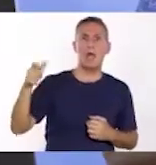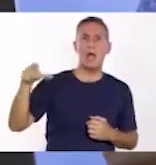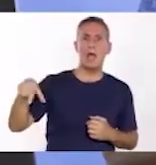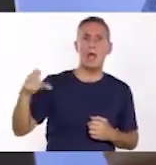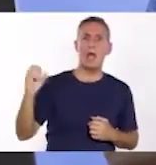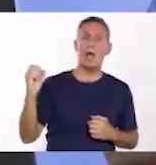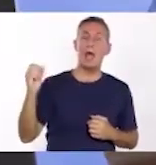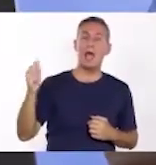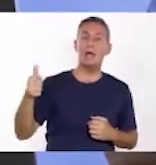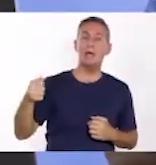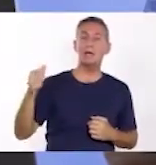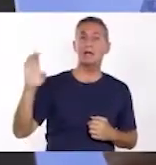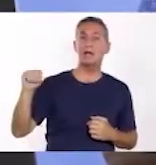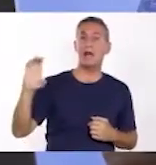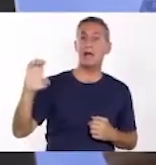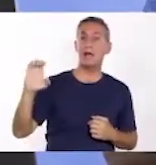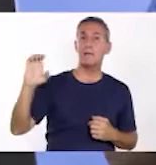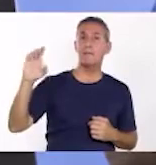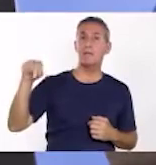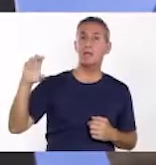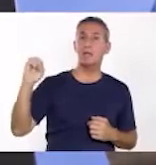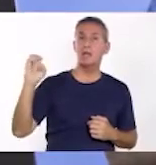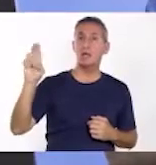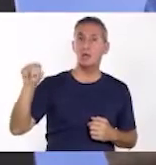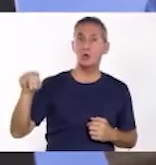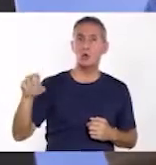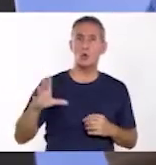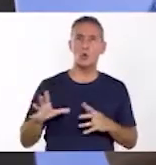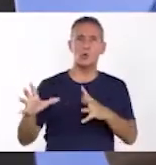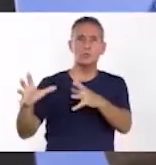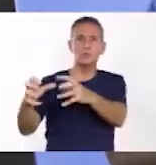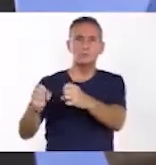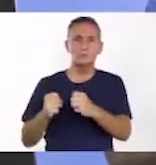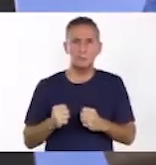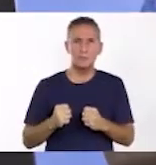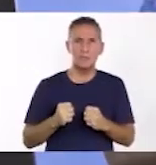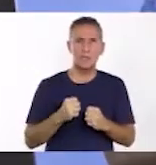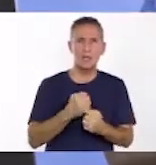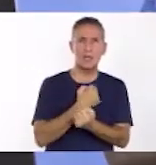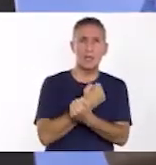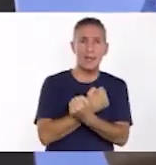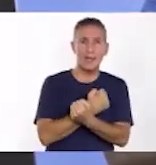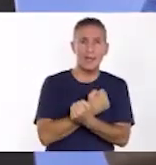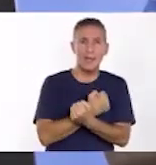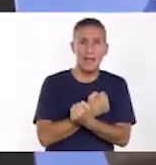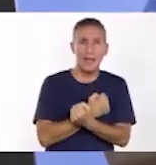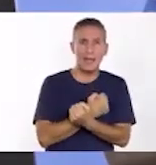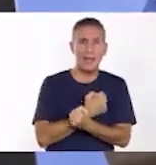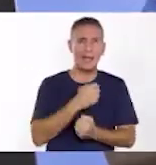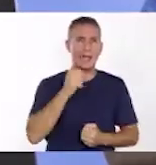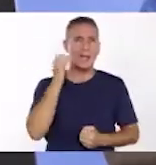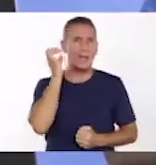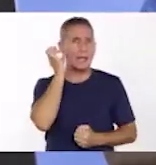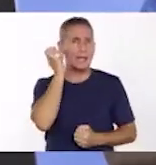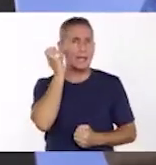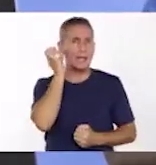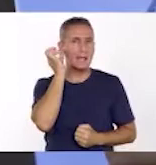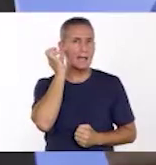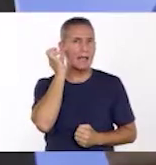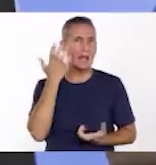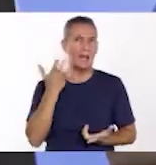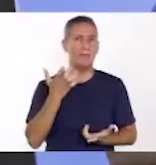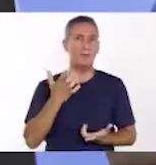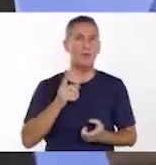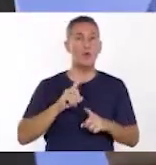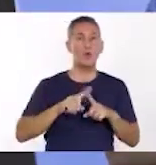Agamenón, el cual le quitó una de sus esclavas, o la esclava Briseida, que tenía,